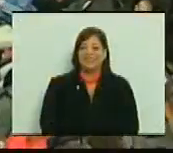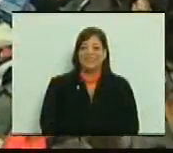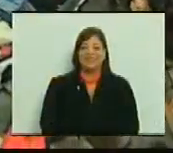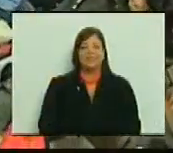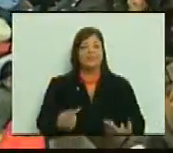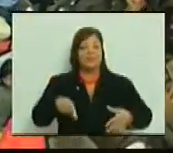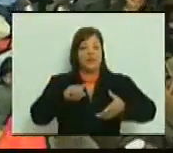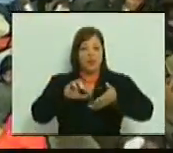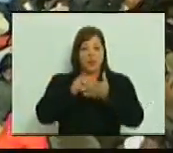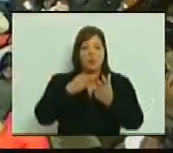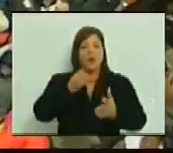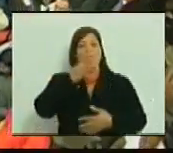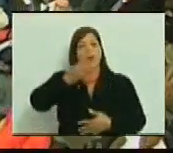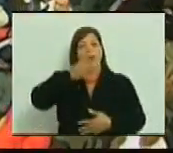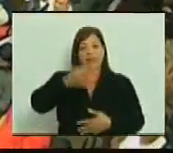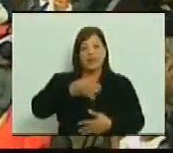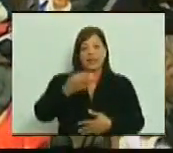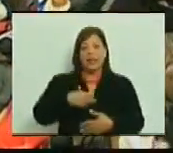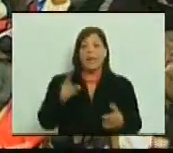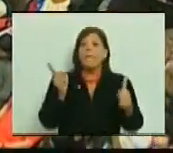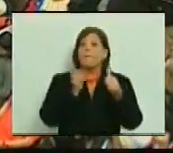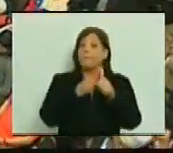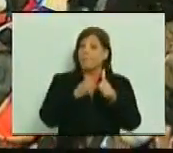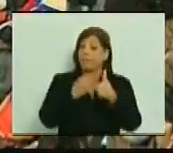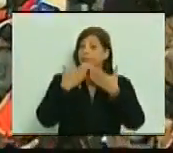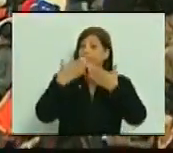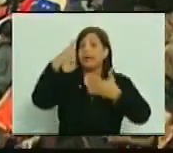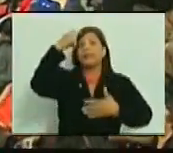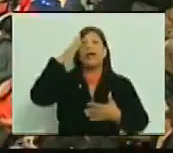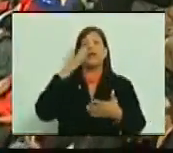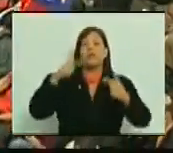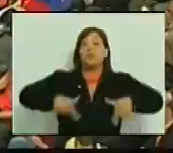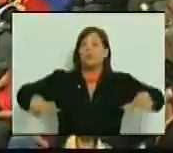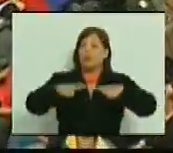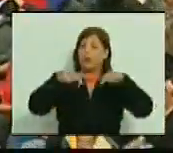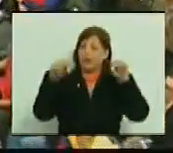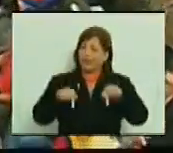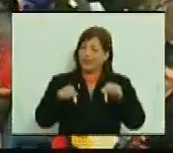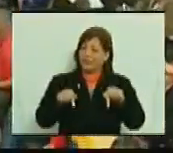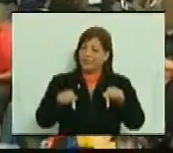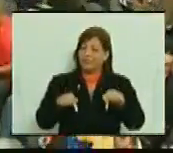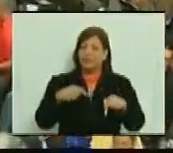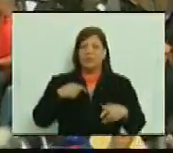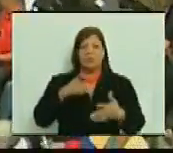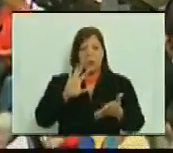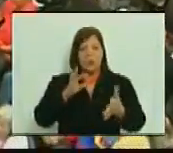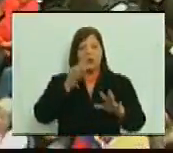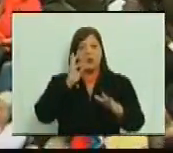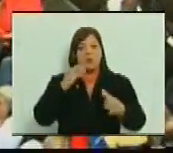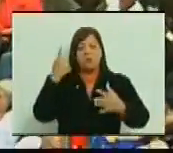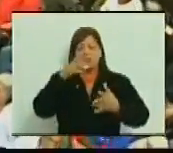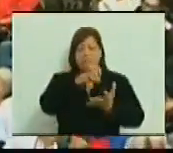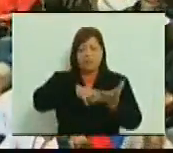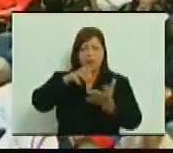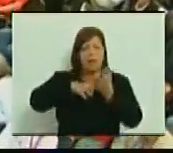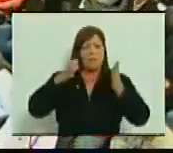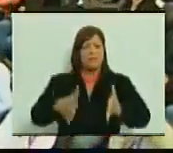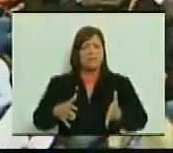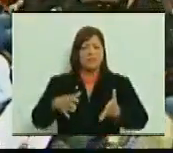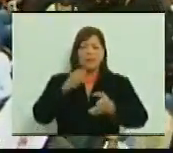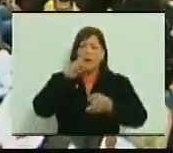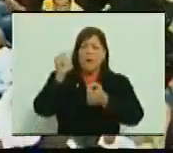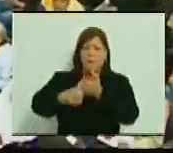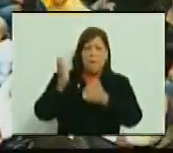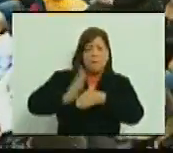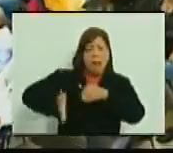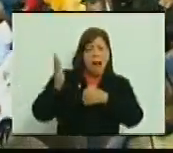Bueno, buenas tardes, ¿no? Primero, darle gracias a Dios por estar aquí. Un campesino como yo, sembrador de papa